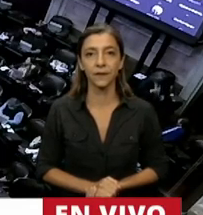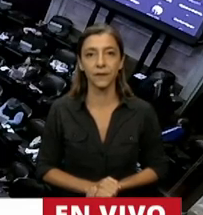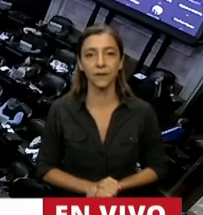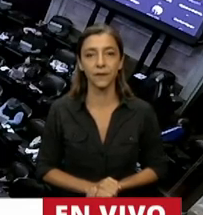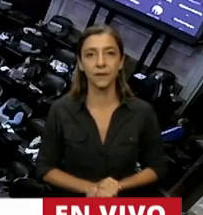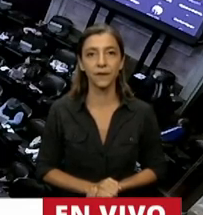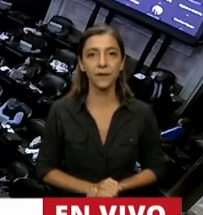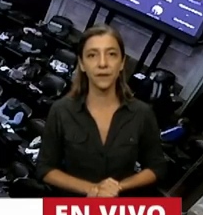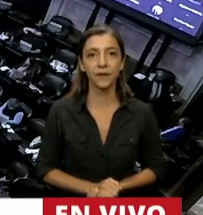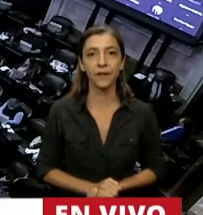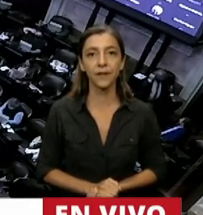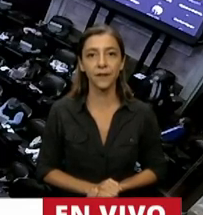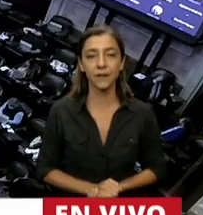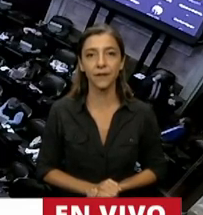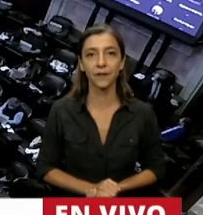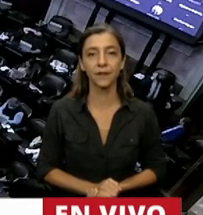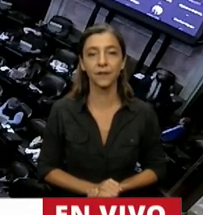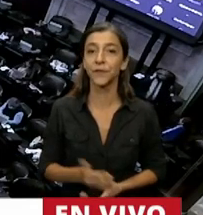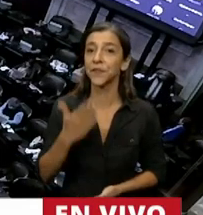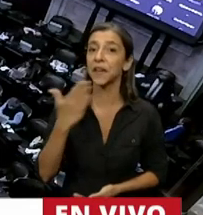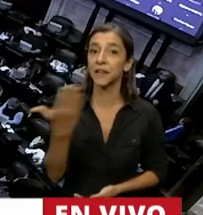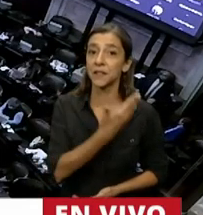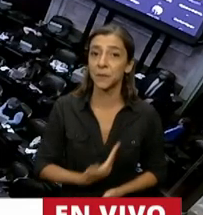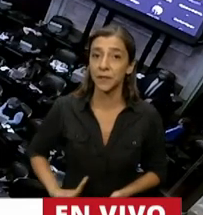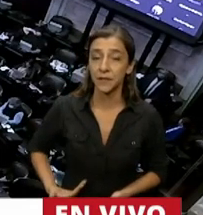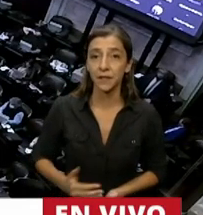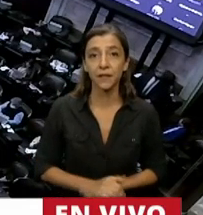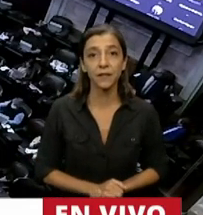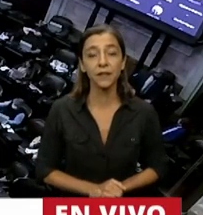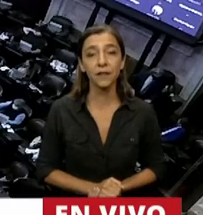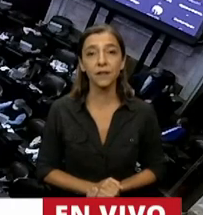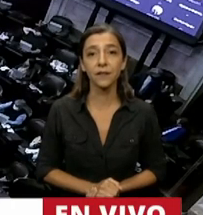¿Vamos en orden o no? Gracias, señor presidente.